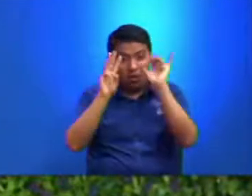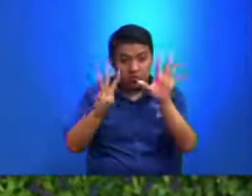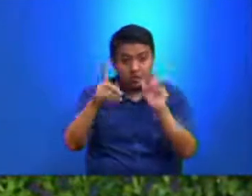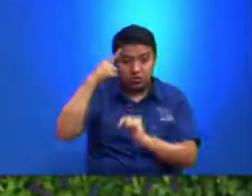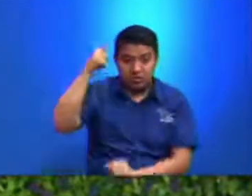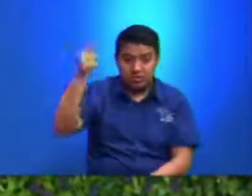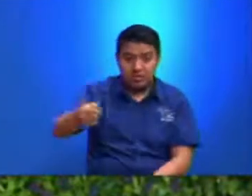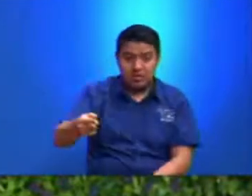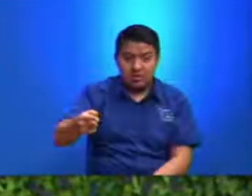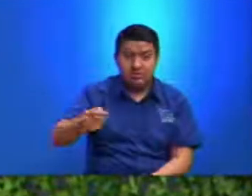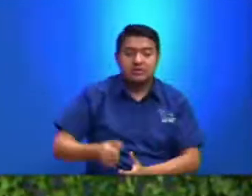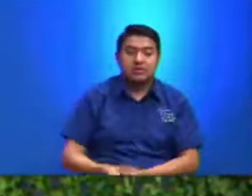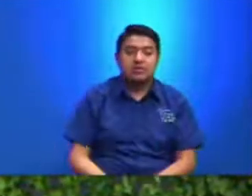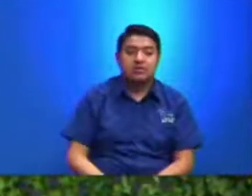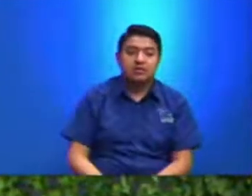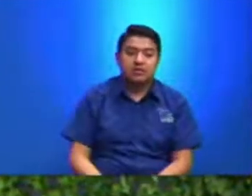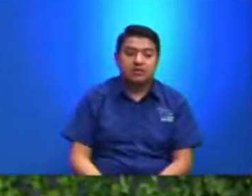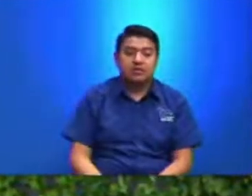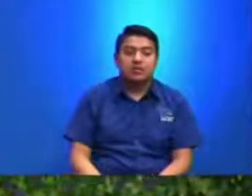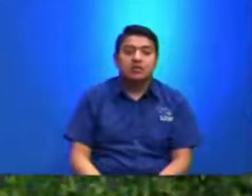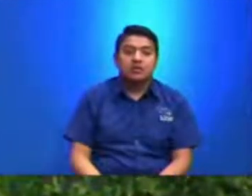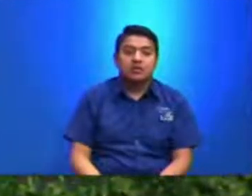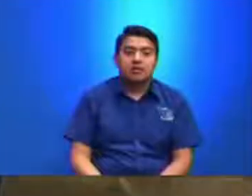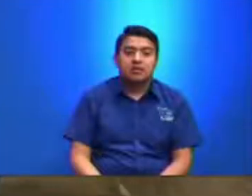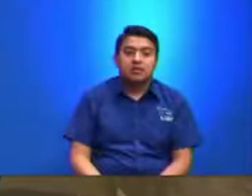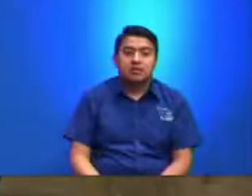Gloria a Dios. Sí.